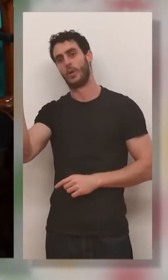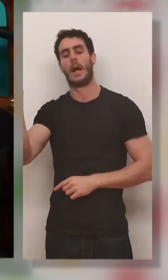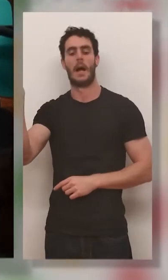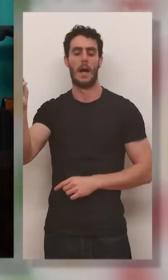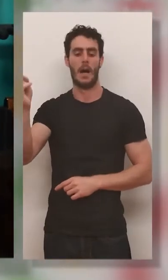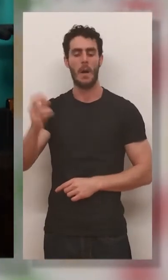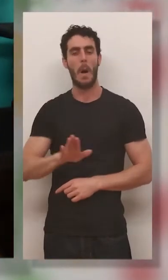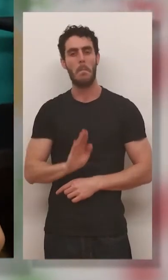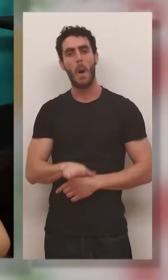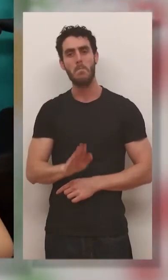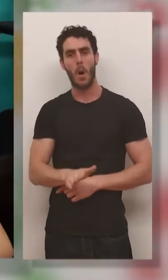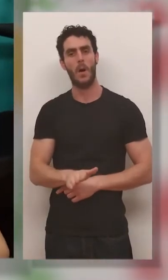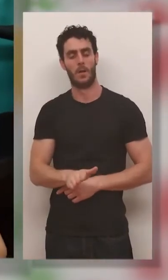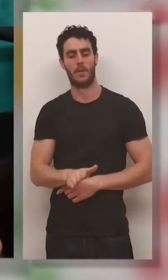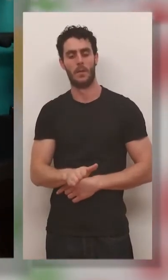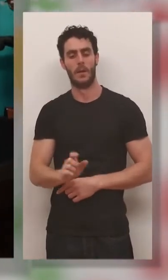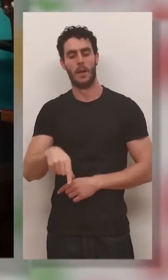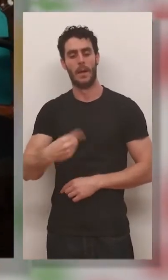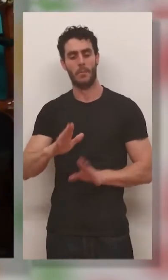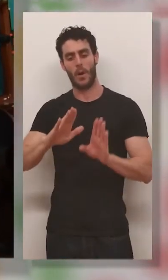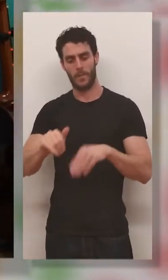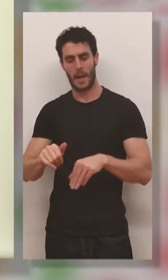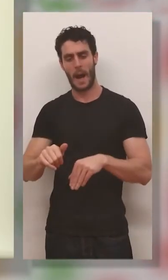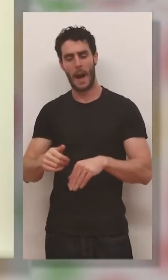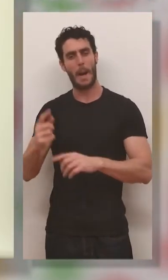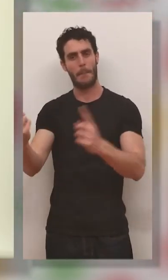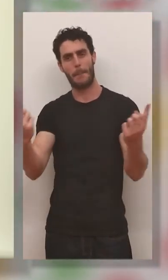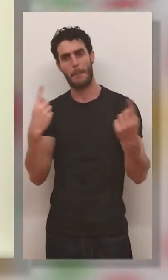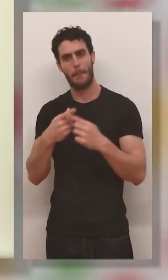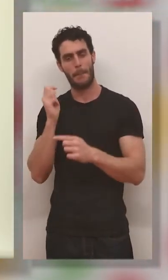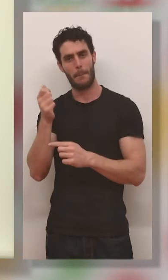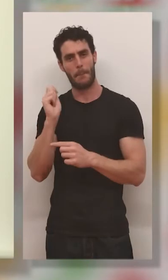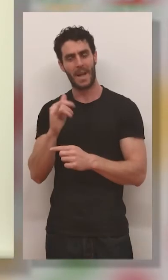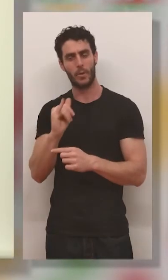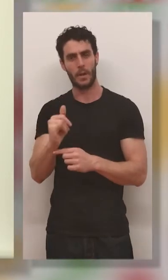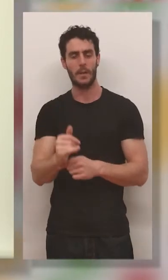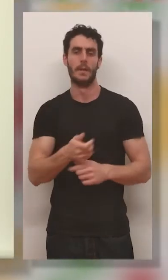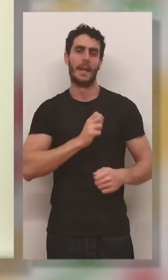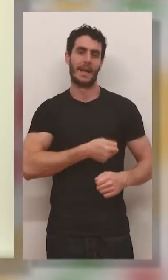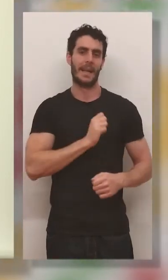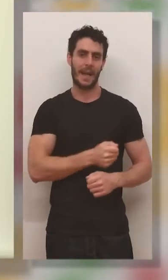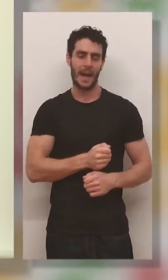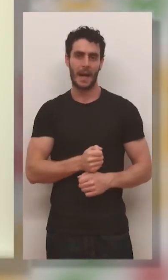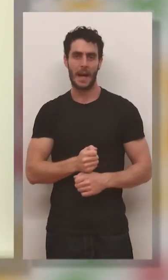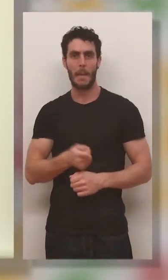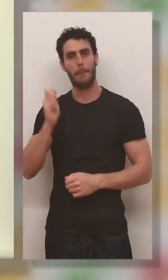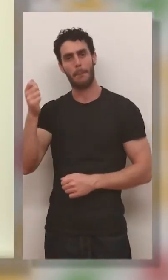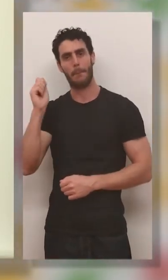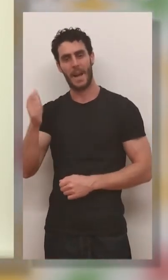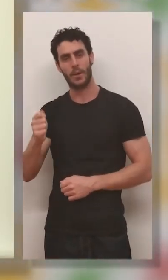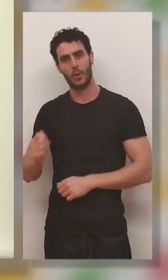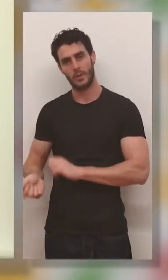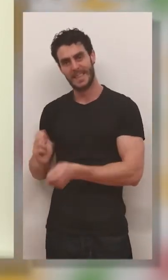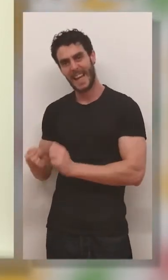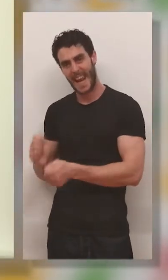el bombo pero y después al final tenía el plato. Caja, plato, chastón,